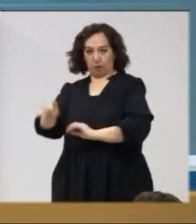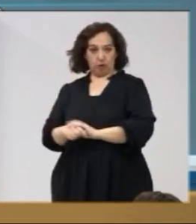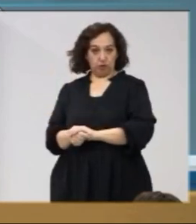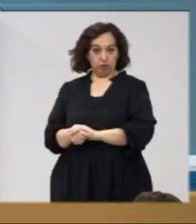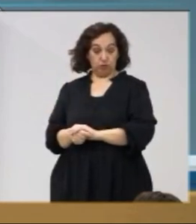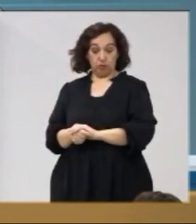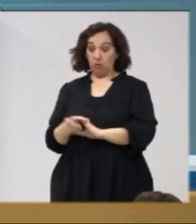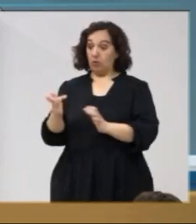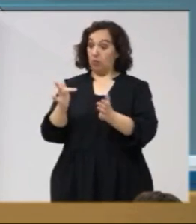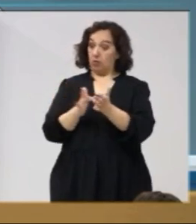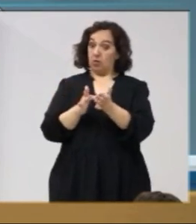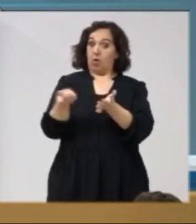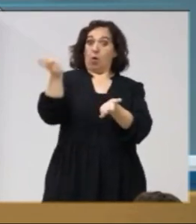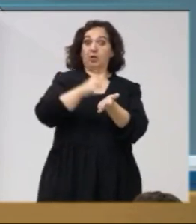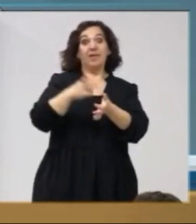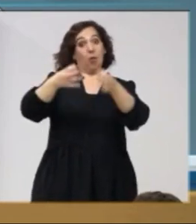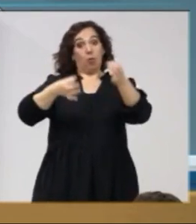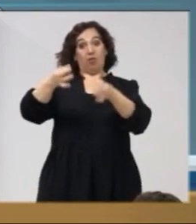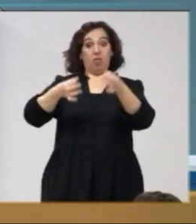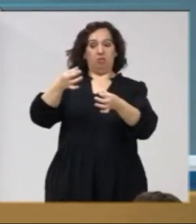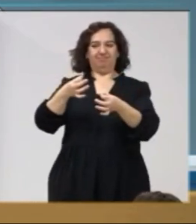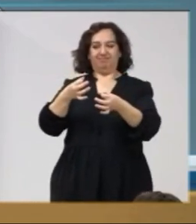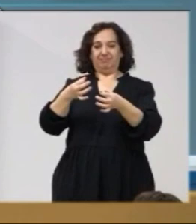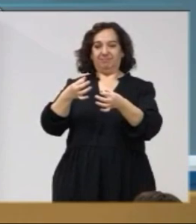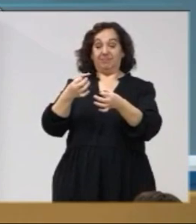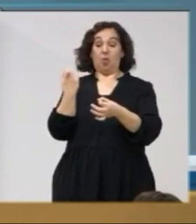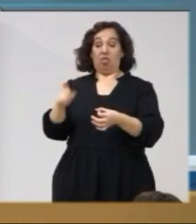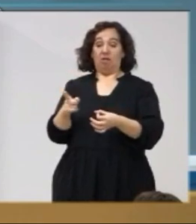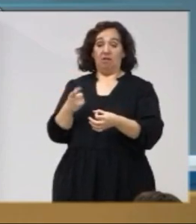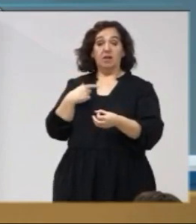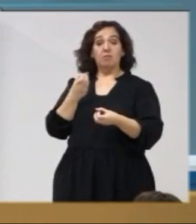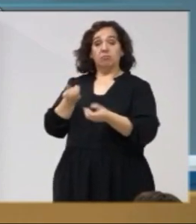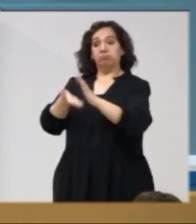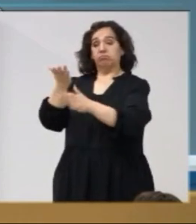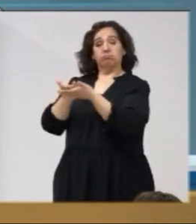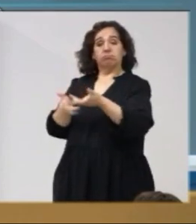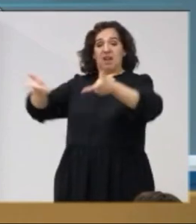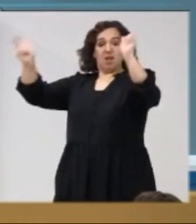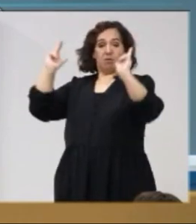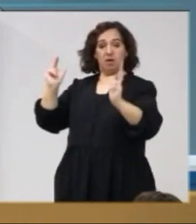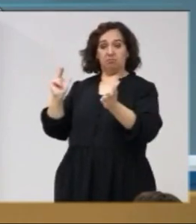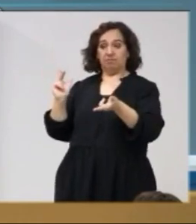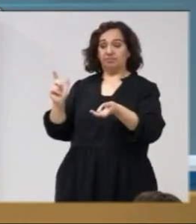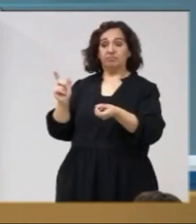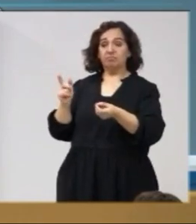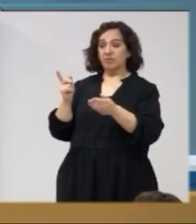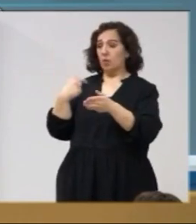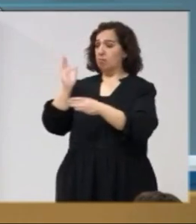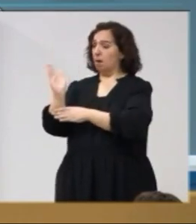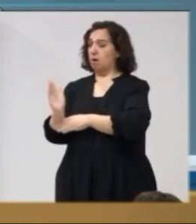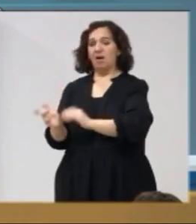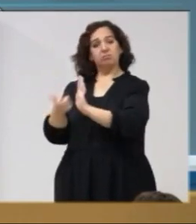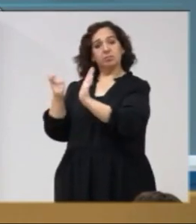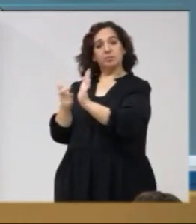cuando se convocó el juicio, no hizo falta, porque fue absuelto de todos los cargos que le